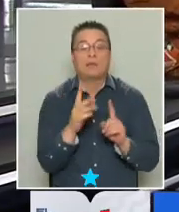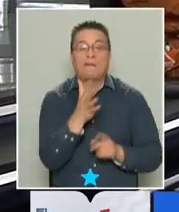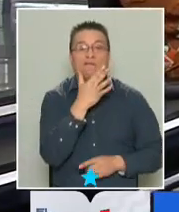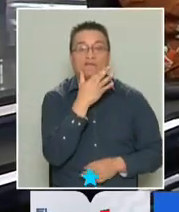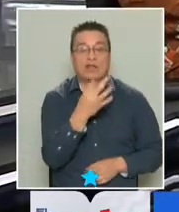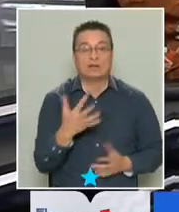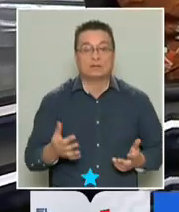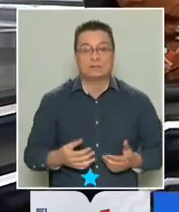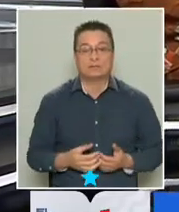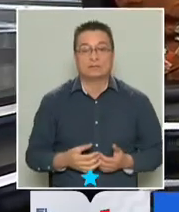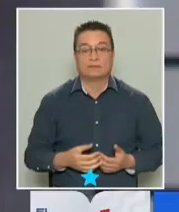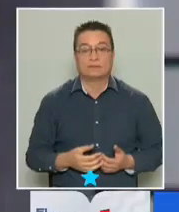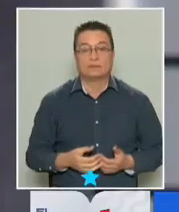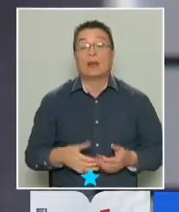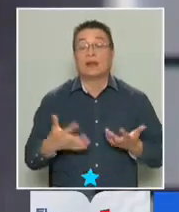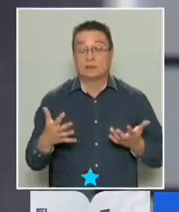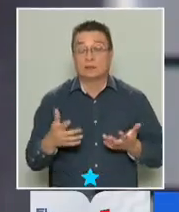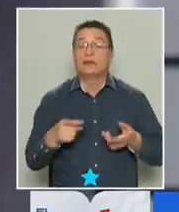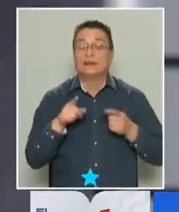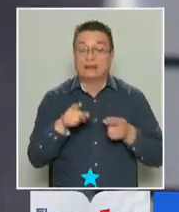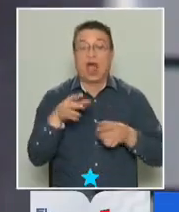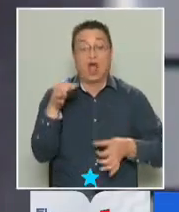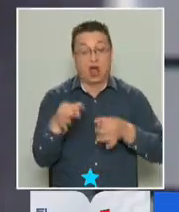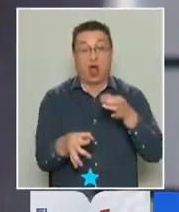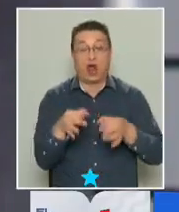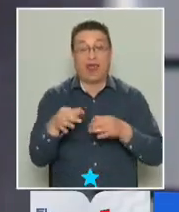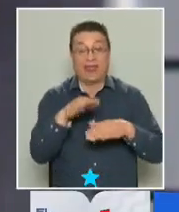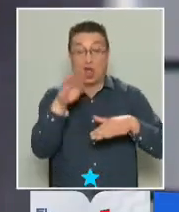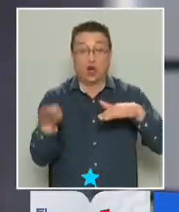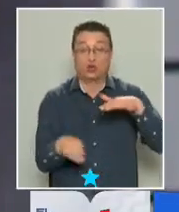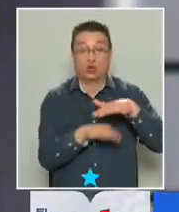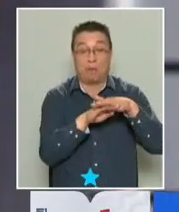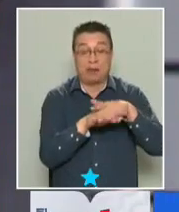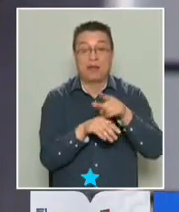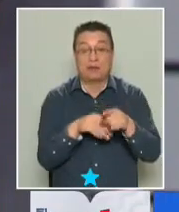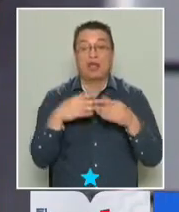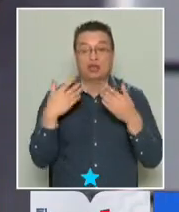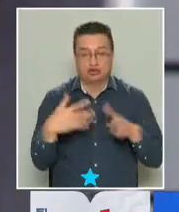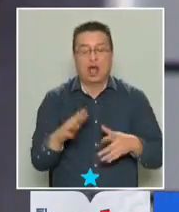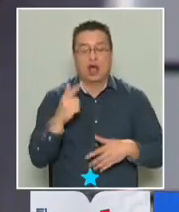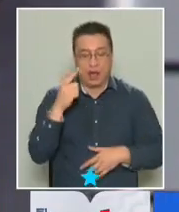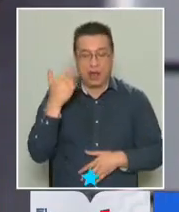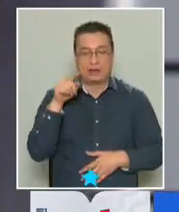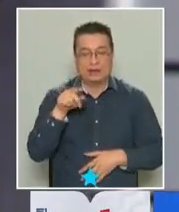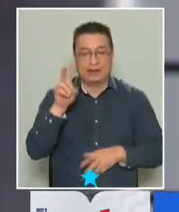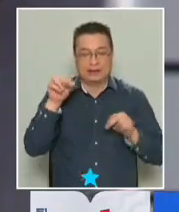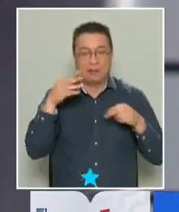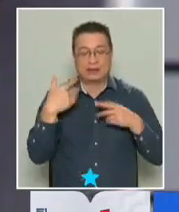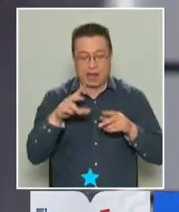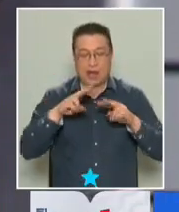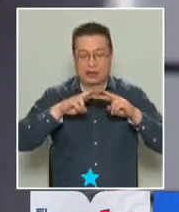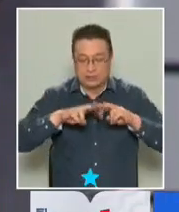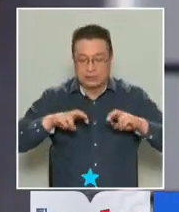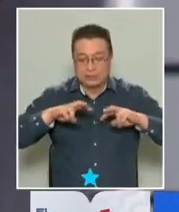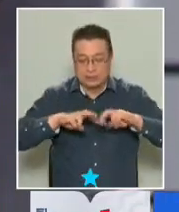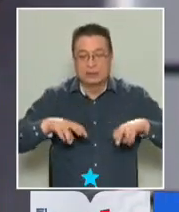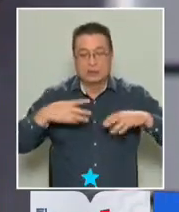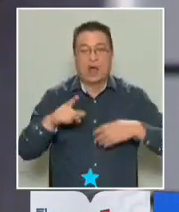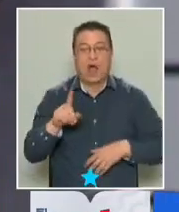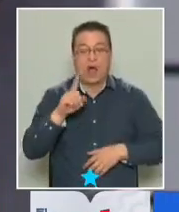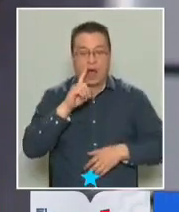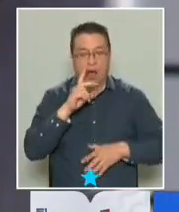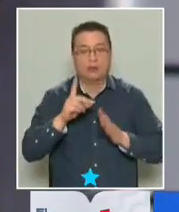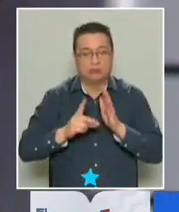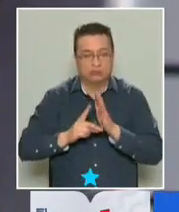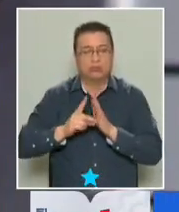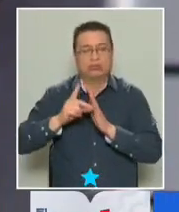1 digamos que la corte suprema ya se venía preocupando este tema había desarrollado